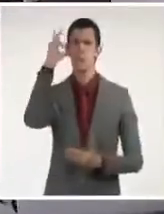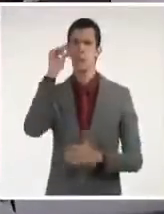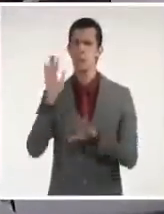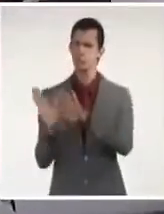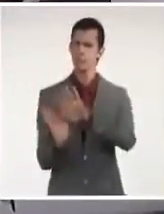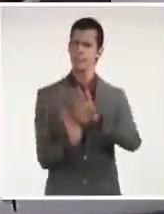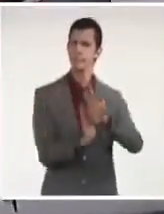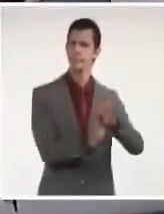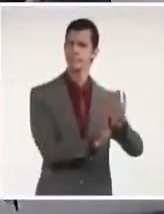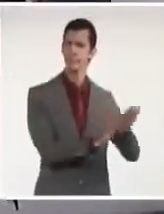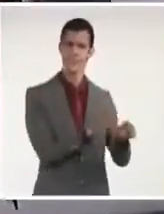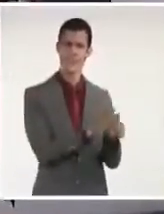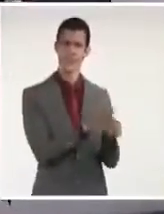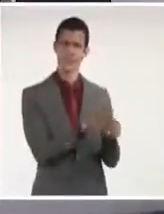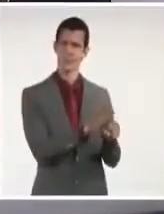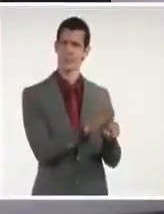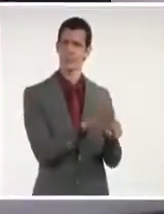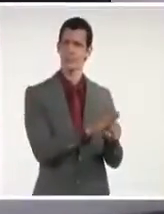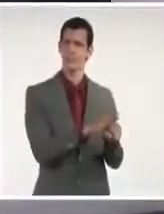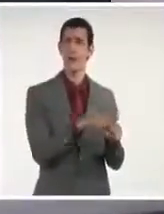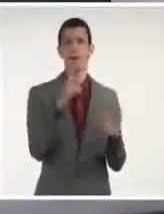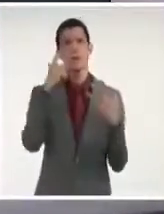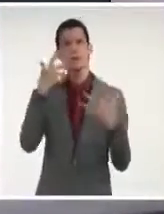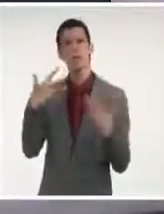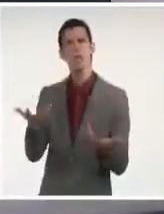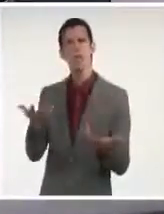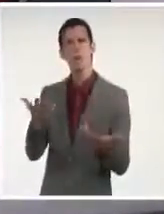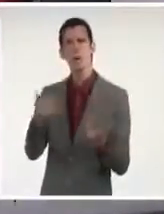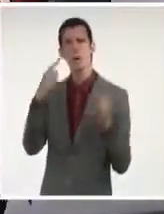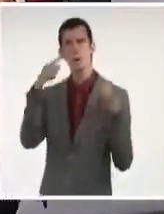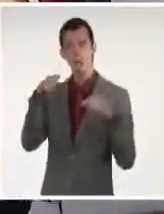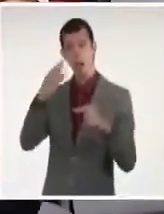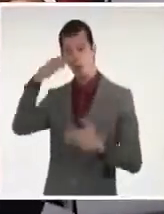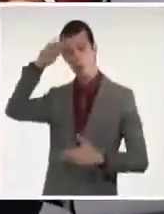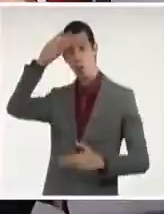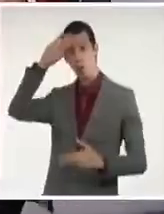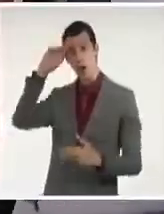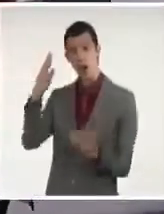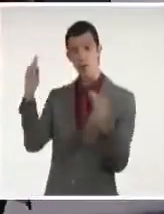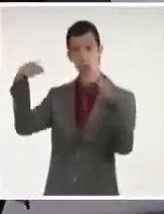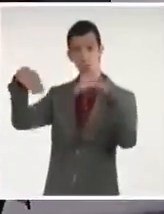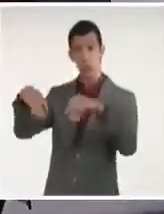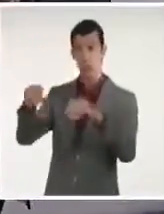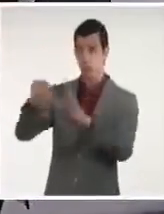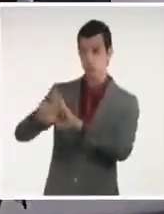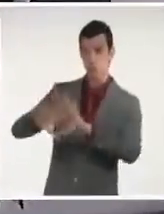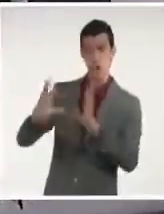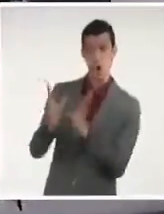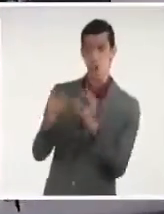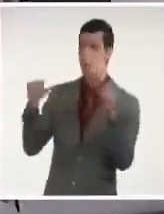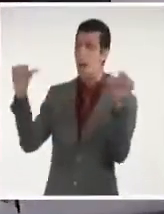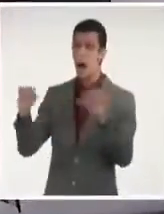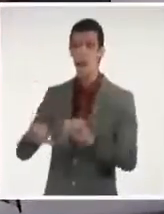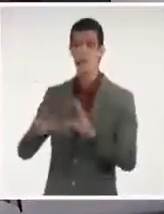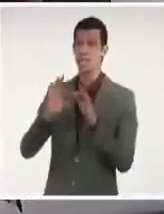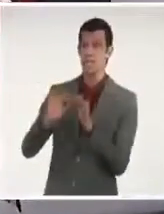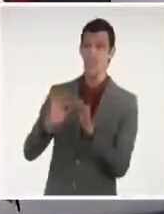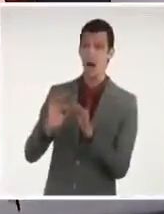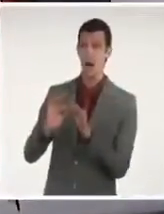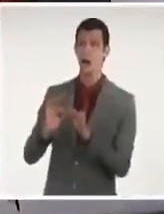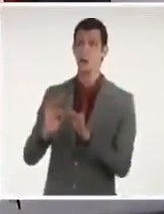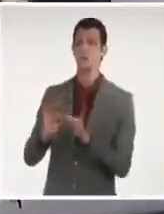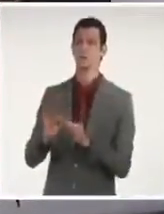situación difícil y eso no es un secreto para nadie. A problemas internos se suma el efecto de las sanciones estadounidenses y